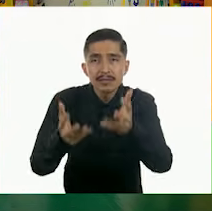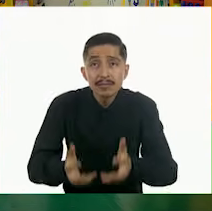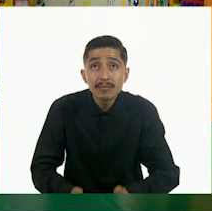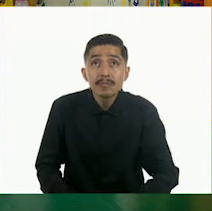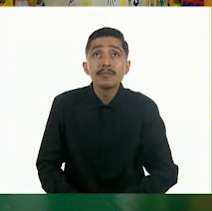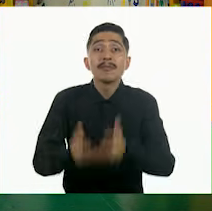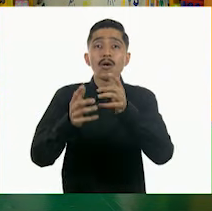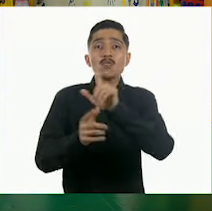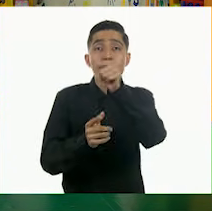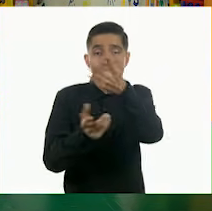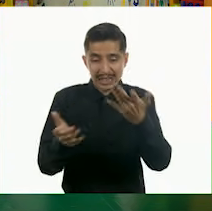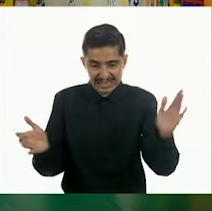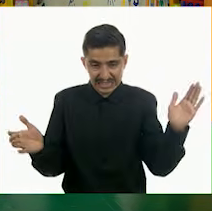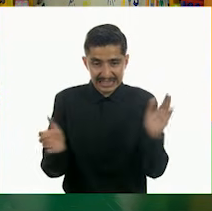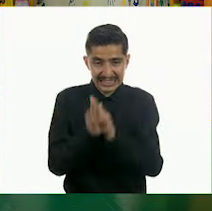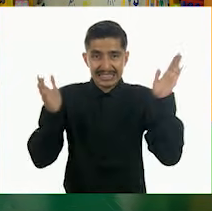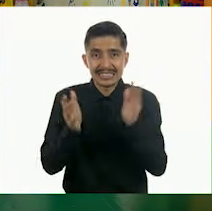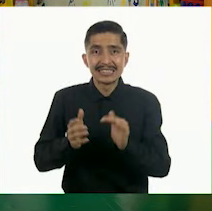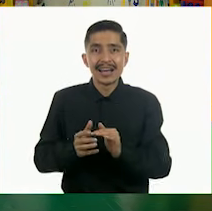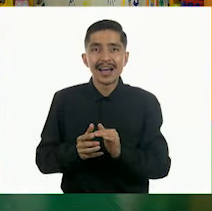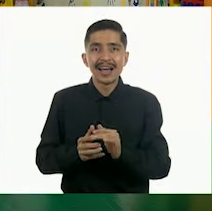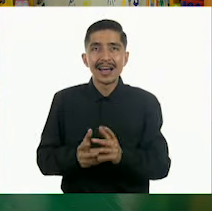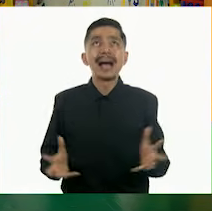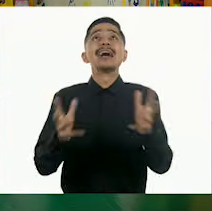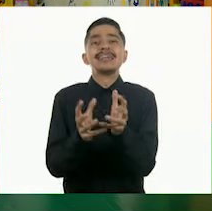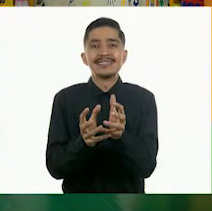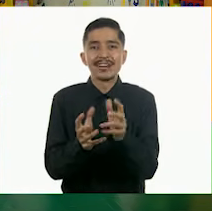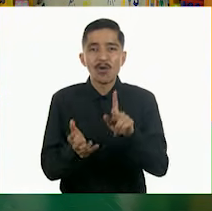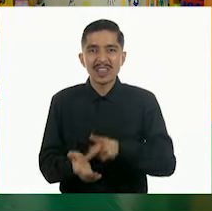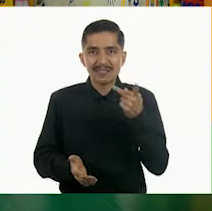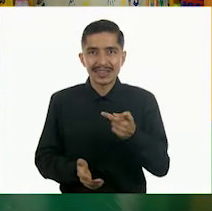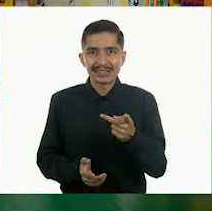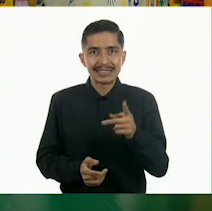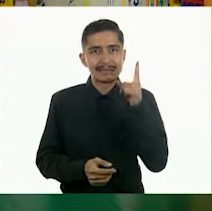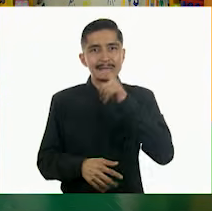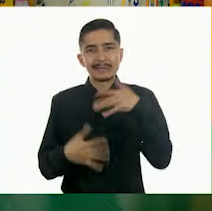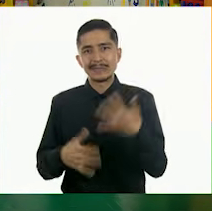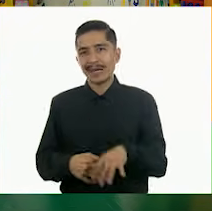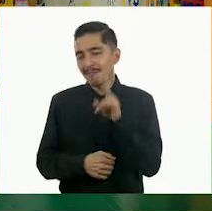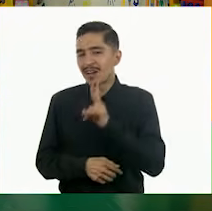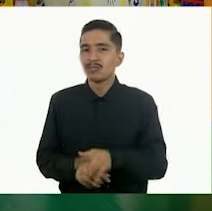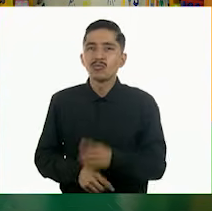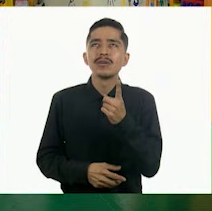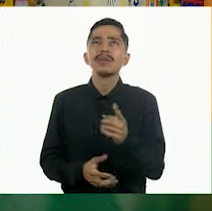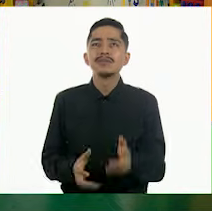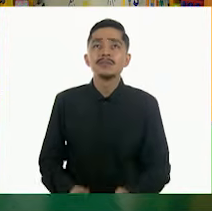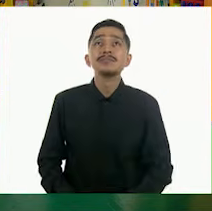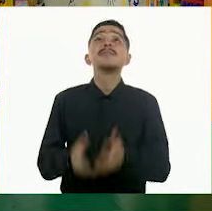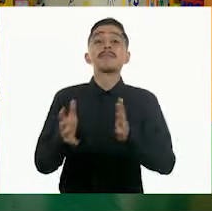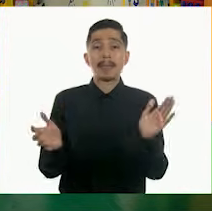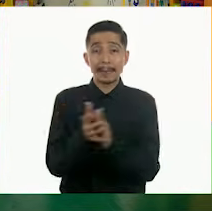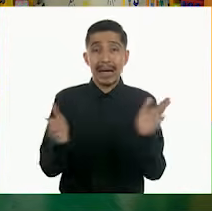damos una palmada y atrapamos nuestra pelota. ¿Les parece? Muy bien. Eso suena más difícil. Una, dos, tres.